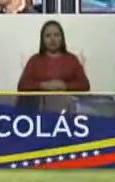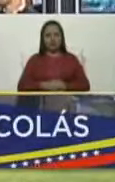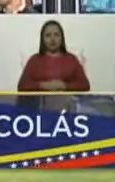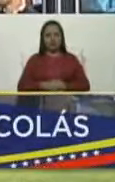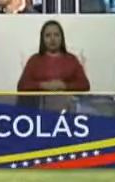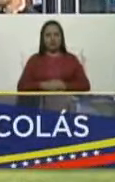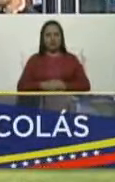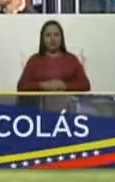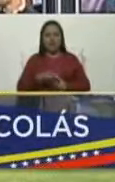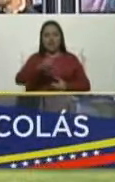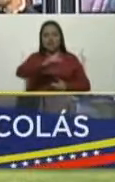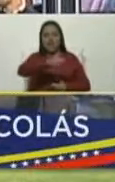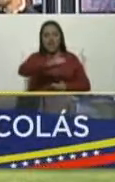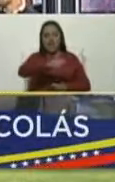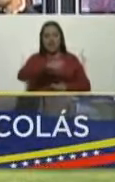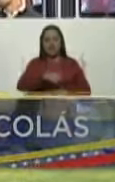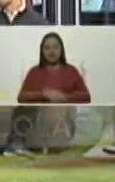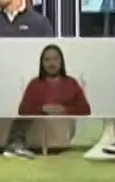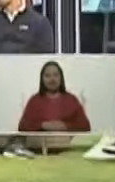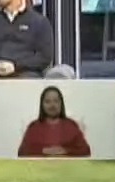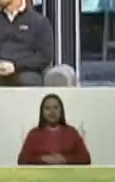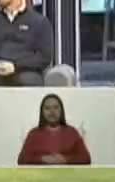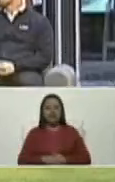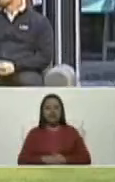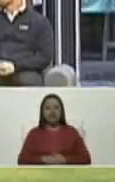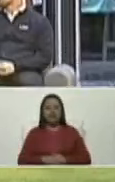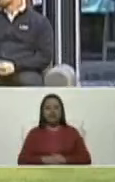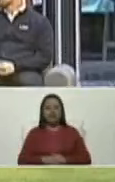De Charallave, Michael. ¿Ah?